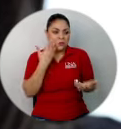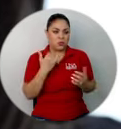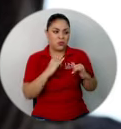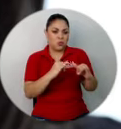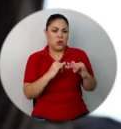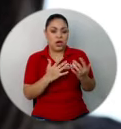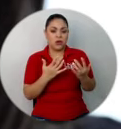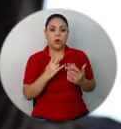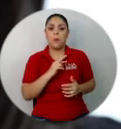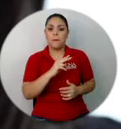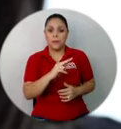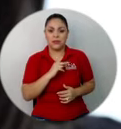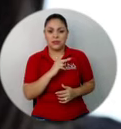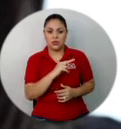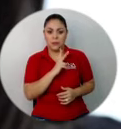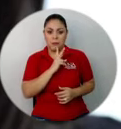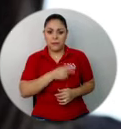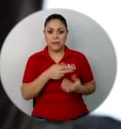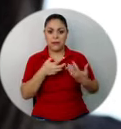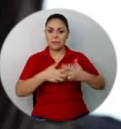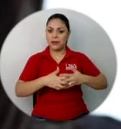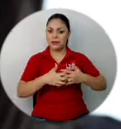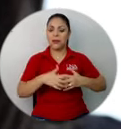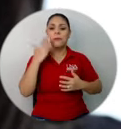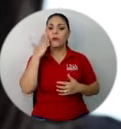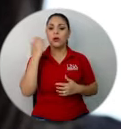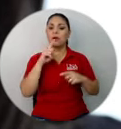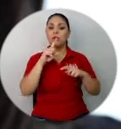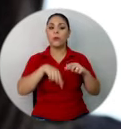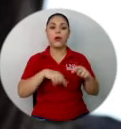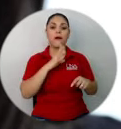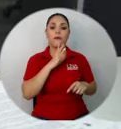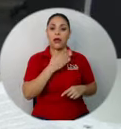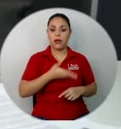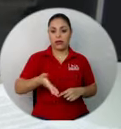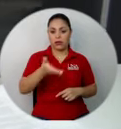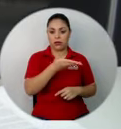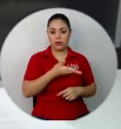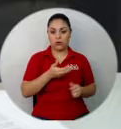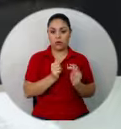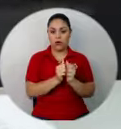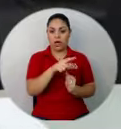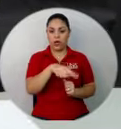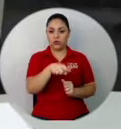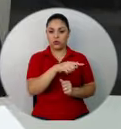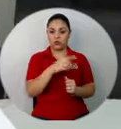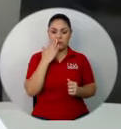que siendo compañeros de la misma empresa no podamos llegar y